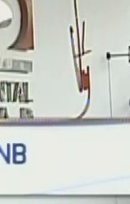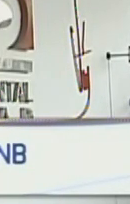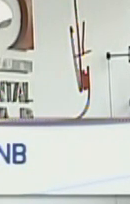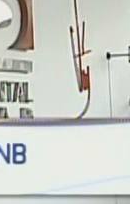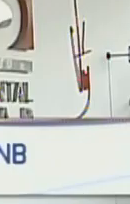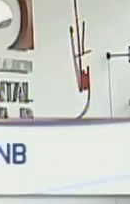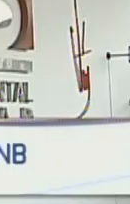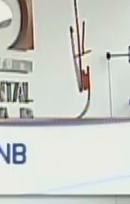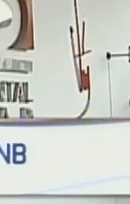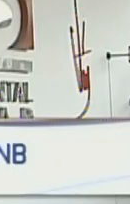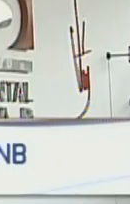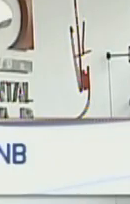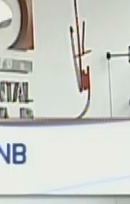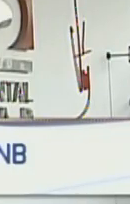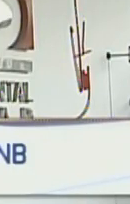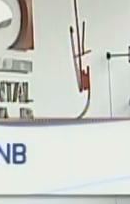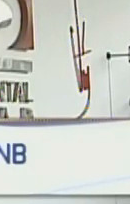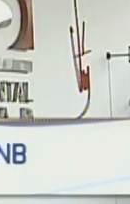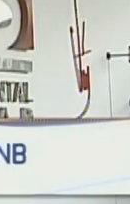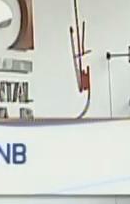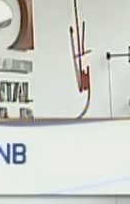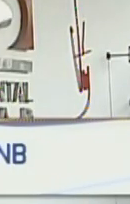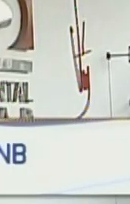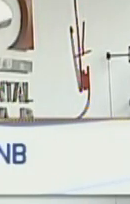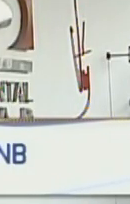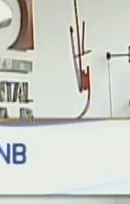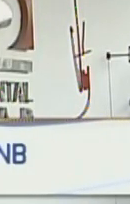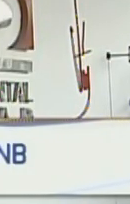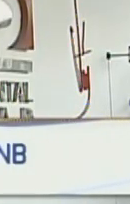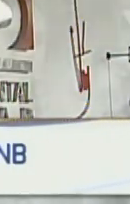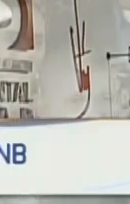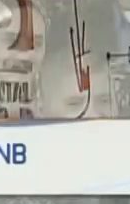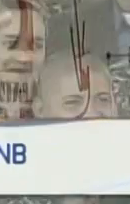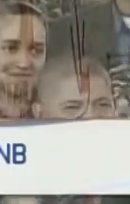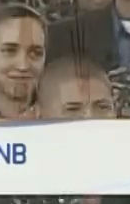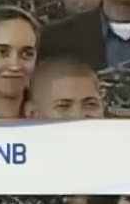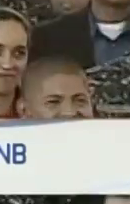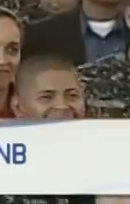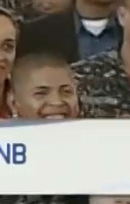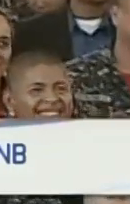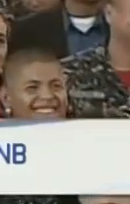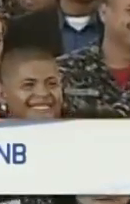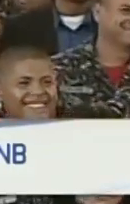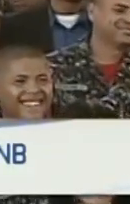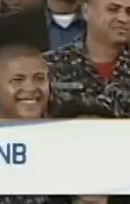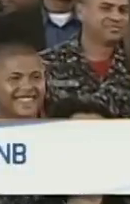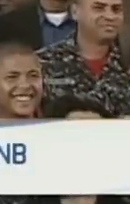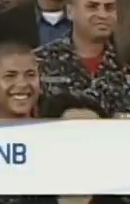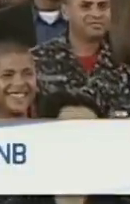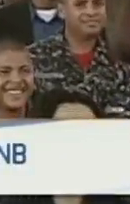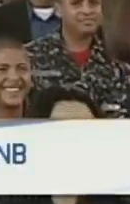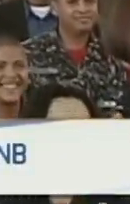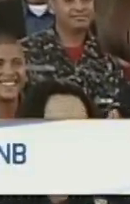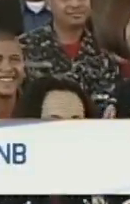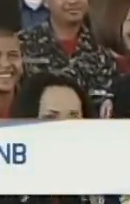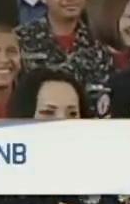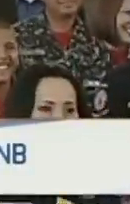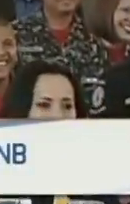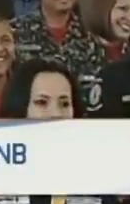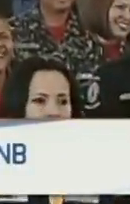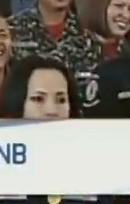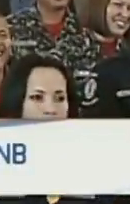Importante sede y que a nivel nacional congrega a más de 3.000 jóvenes